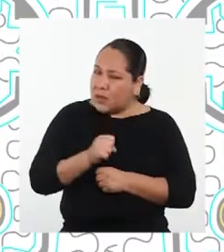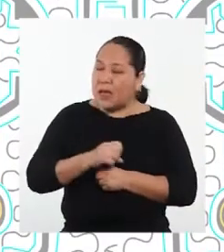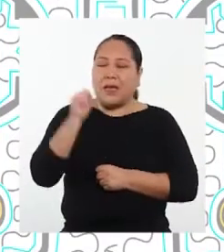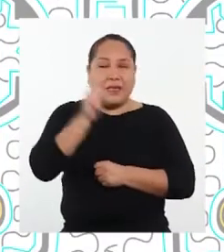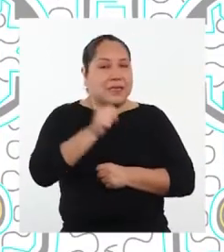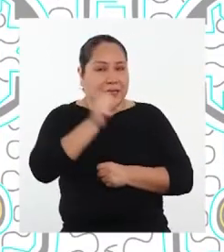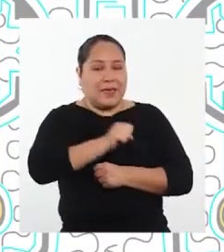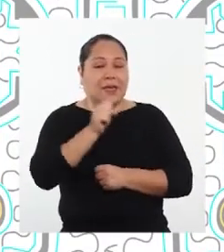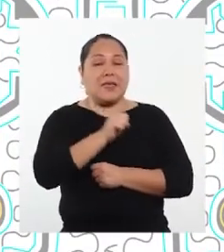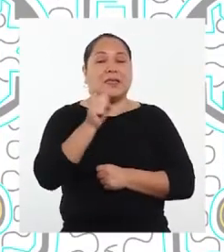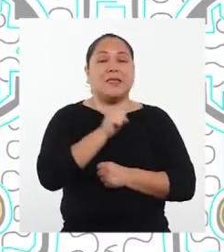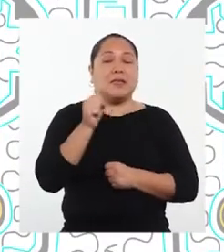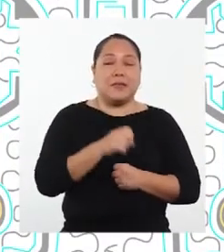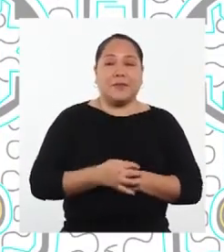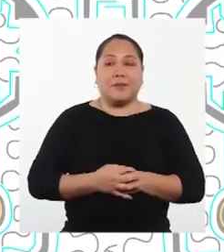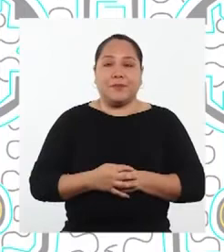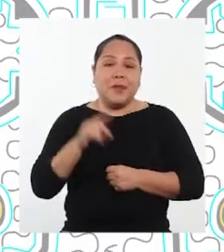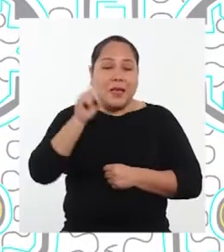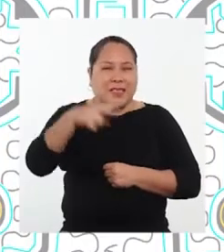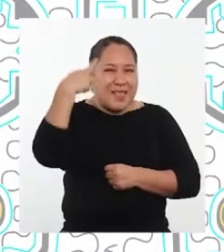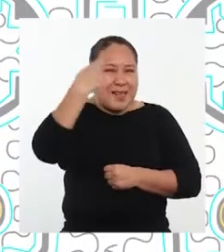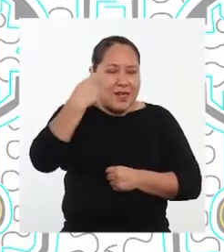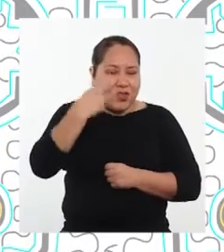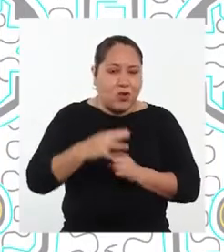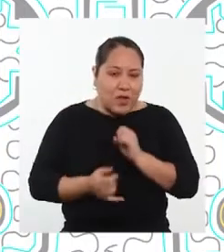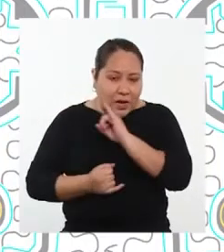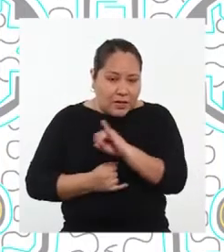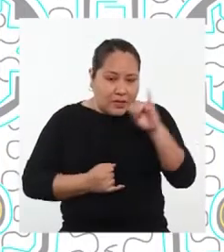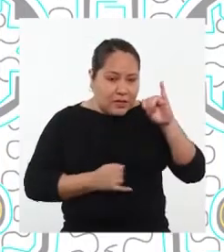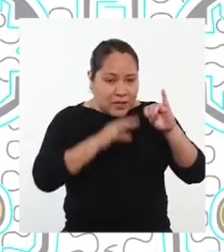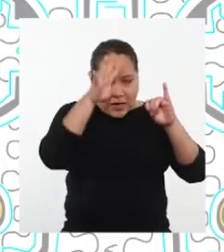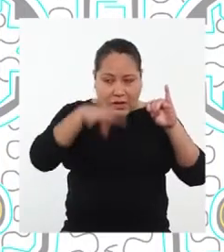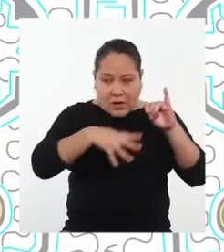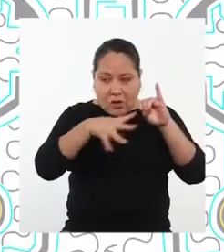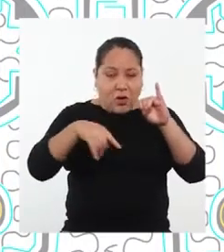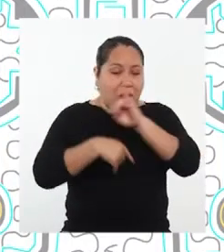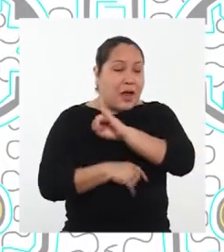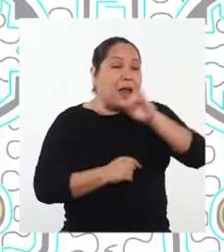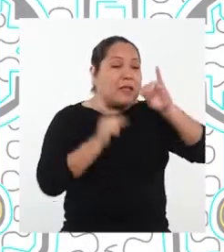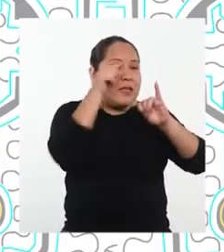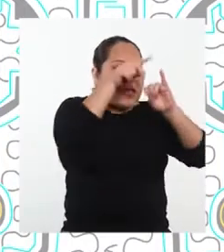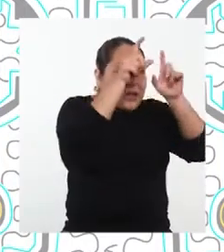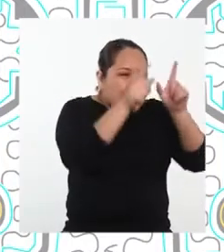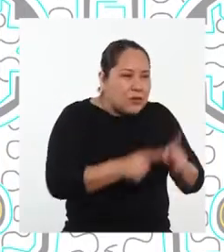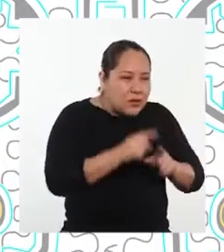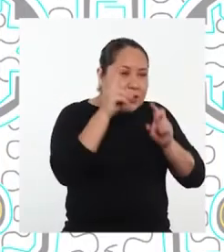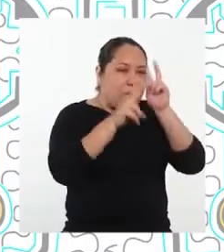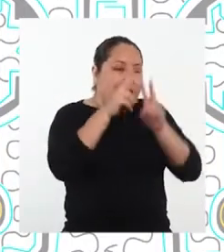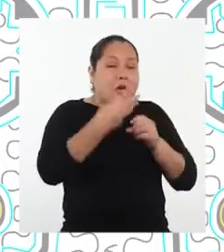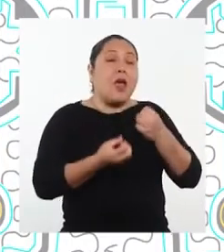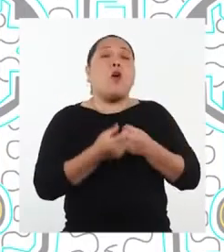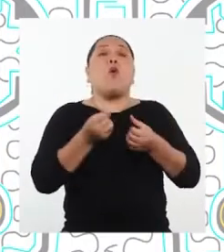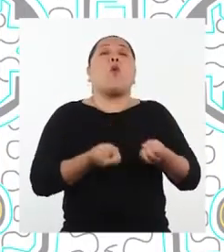¿no? ¡Sí! ¡Sí! Por eso, a la izquierda del cuadro se están midiendo